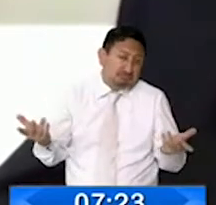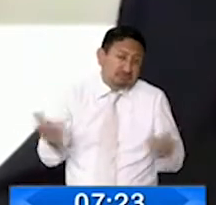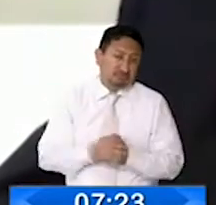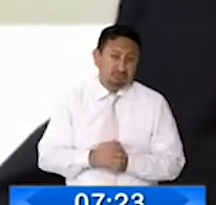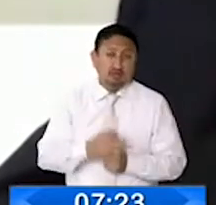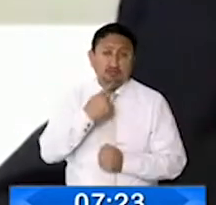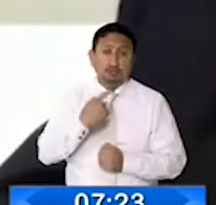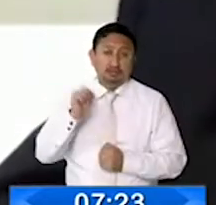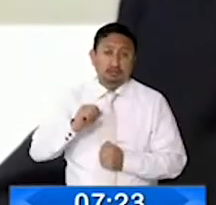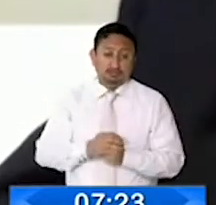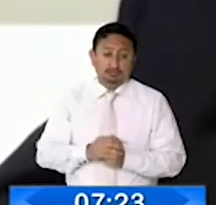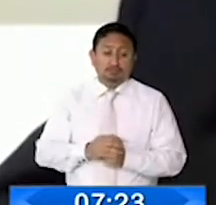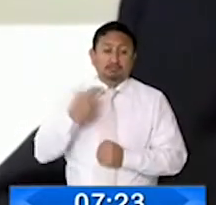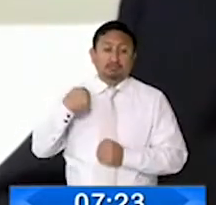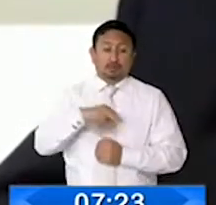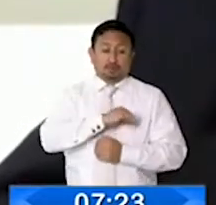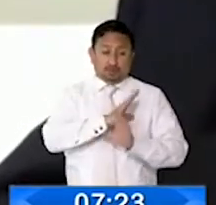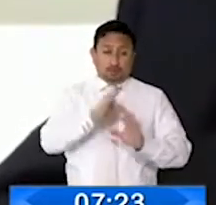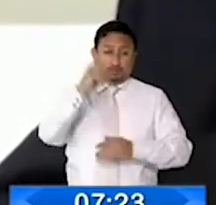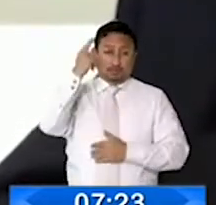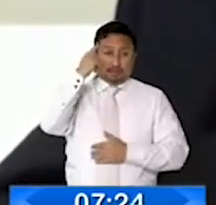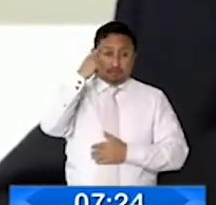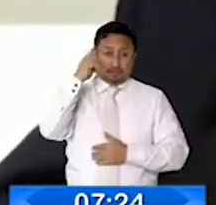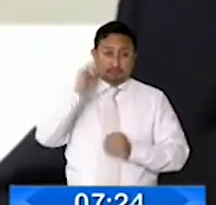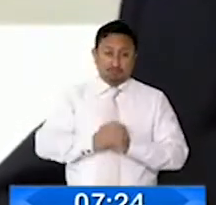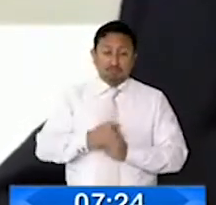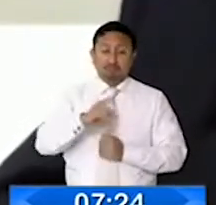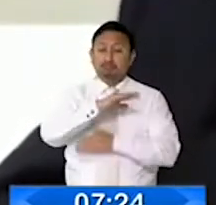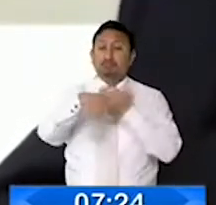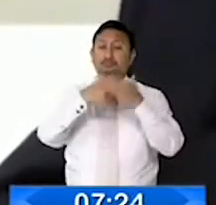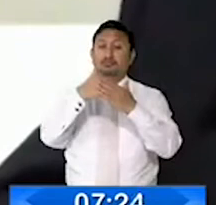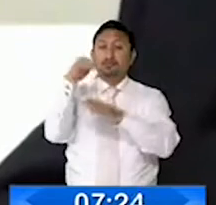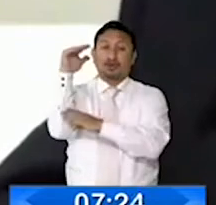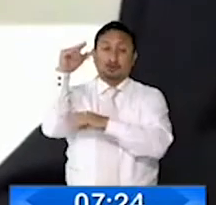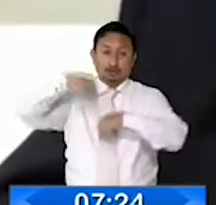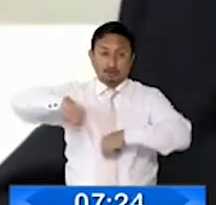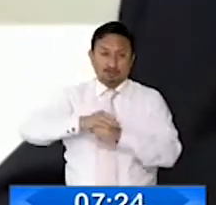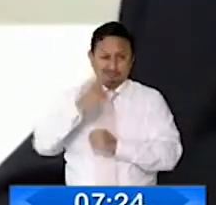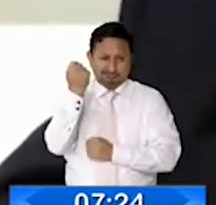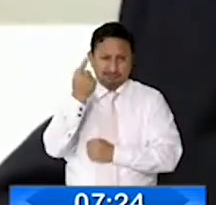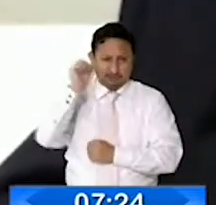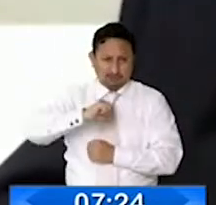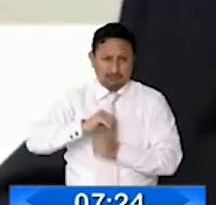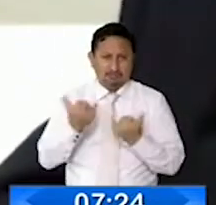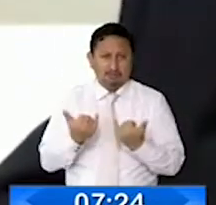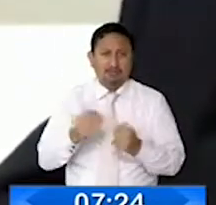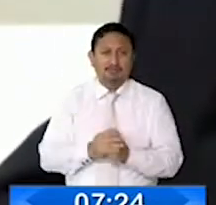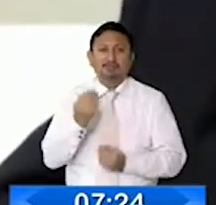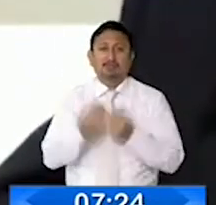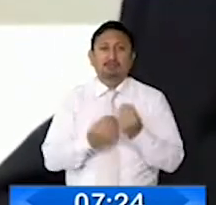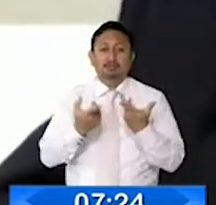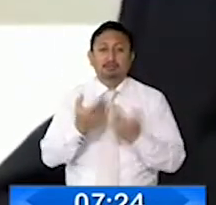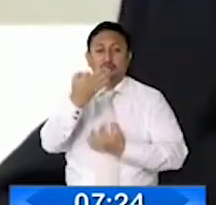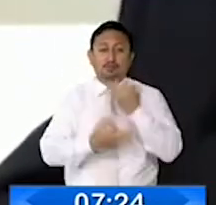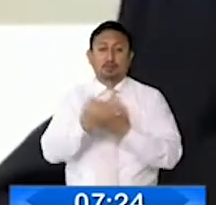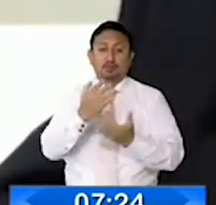venido manifestando, nosotros pensamos que el país entero debe estar consciente de lo que significa la